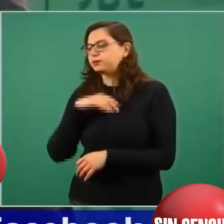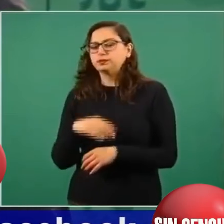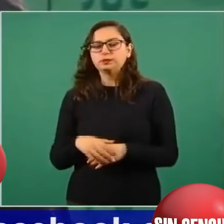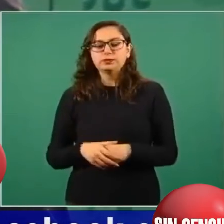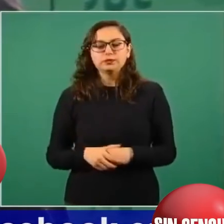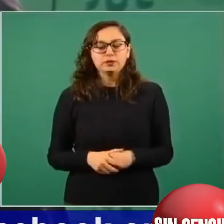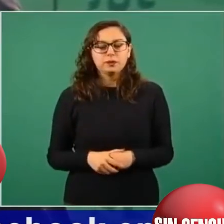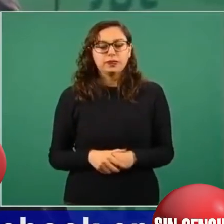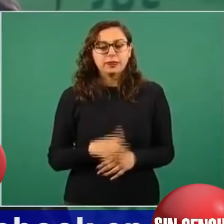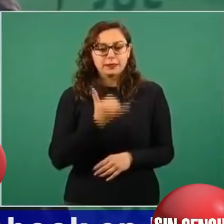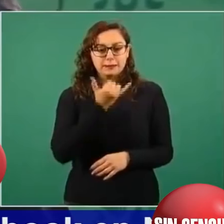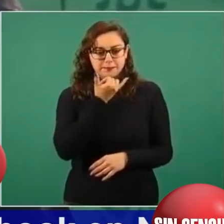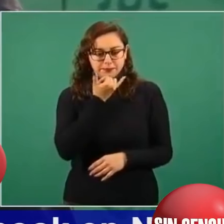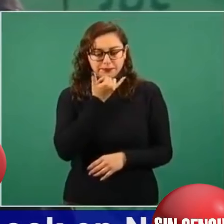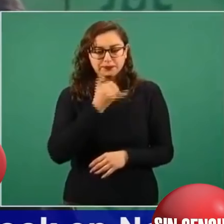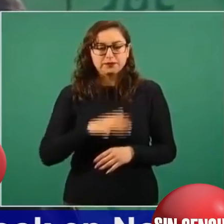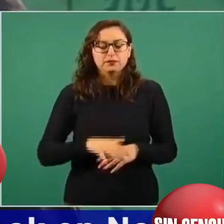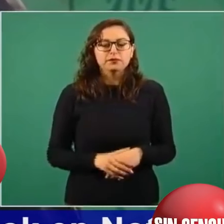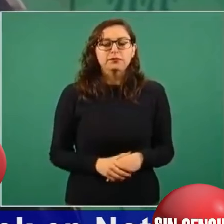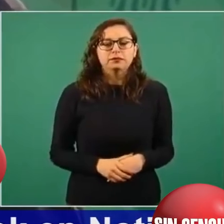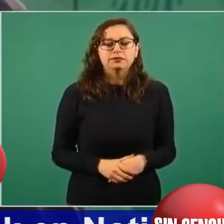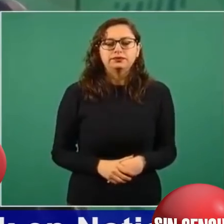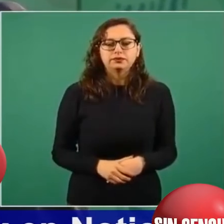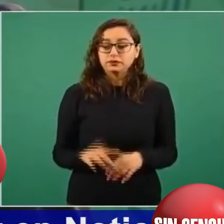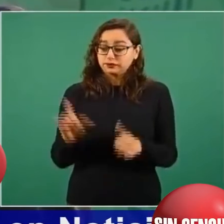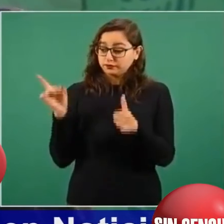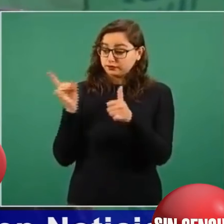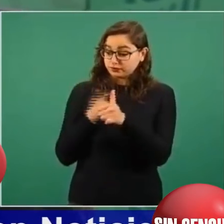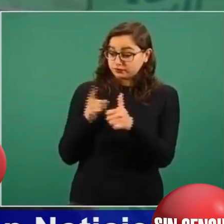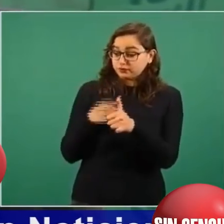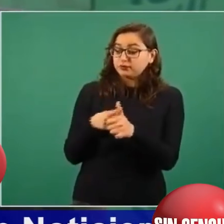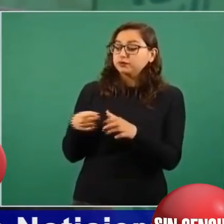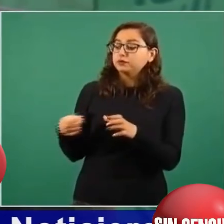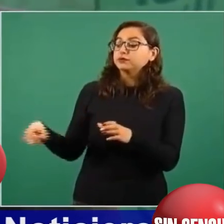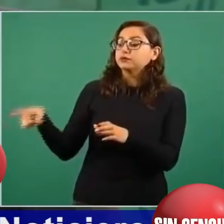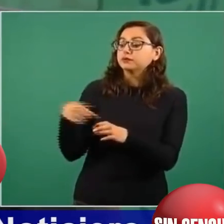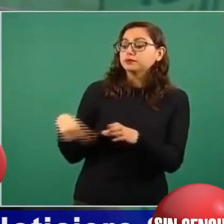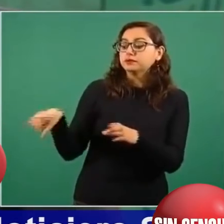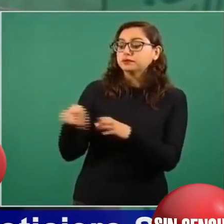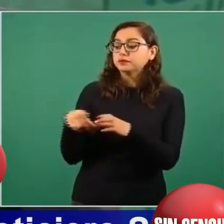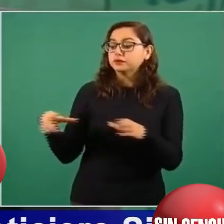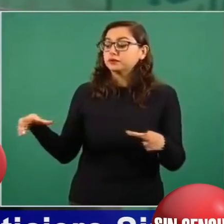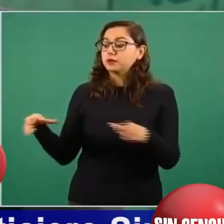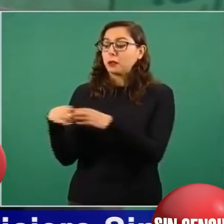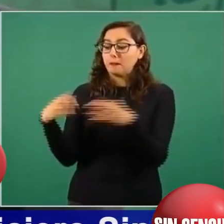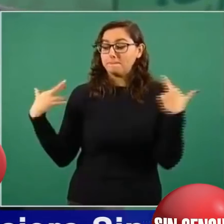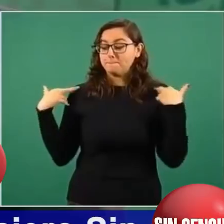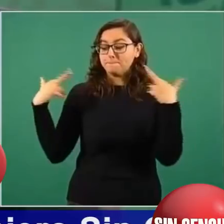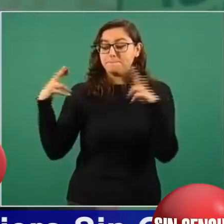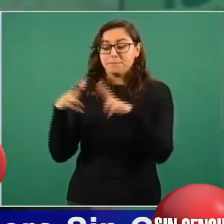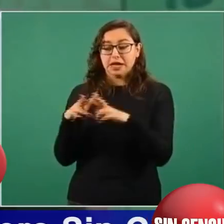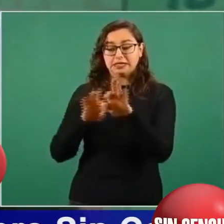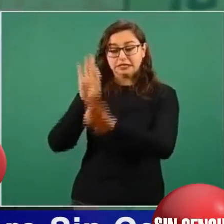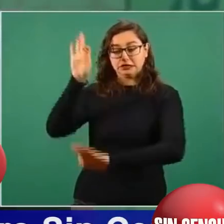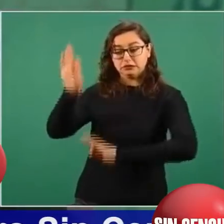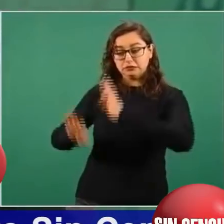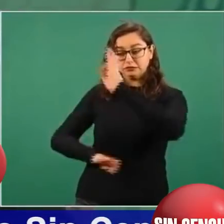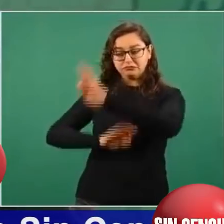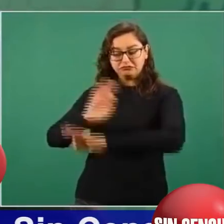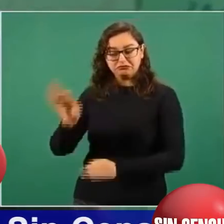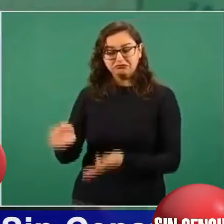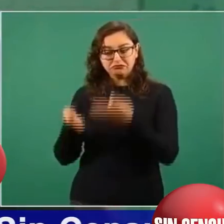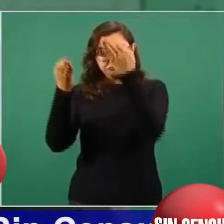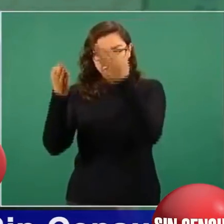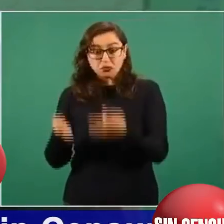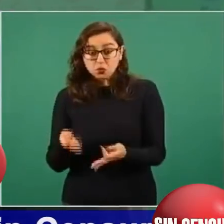que no tiene que ver nada más con lo salarial o con lo material.